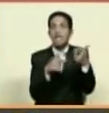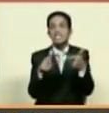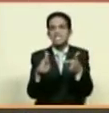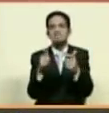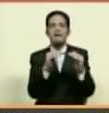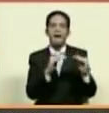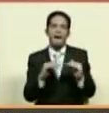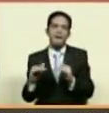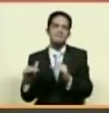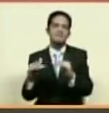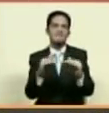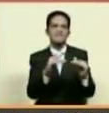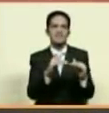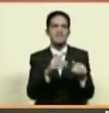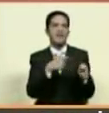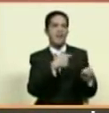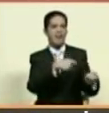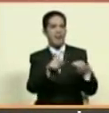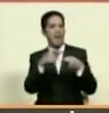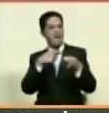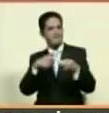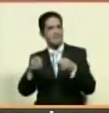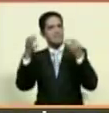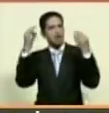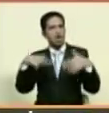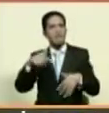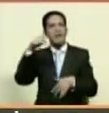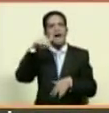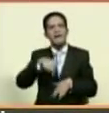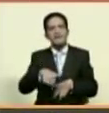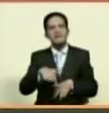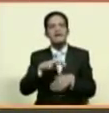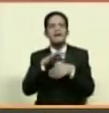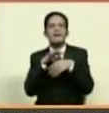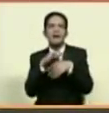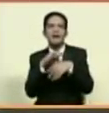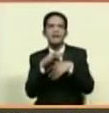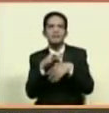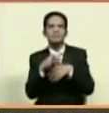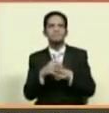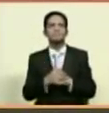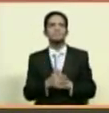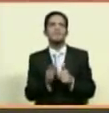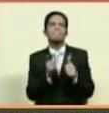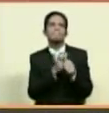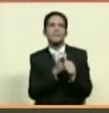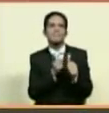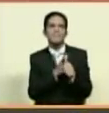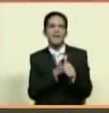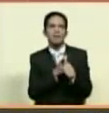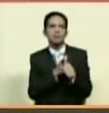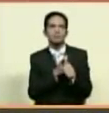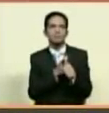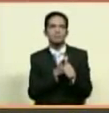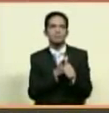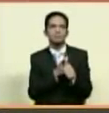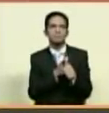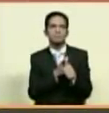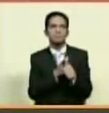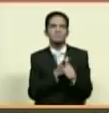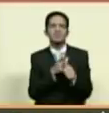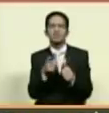estabilizar el circuito de comercialización. Primero, el circuito a toda la cadena,